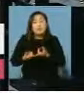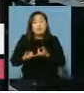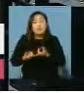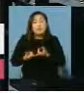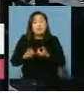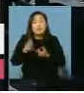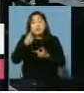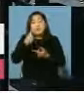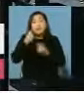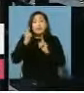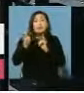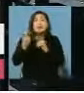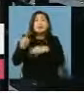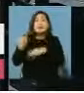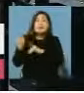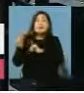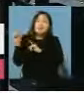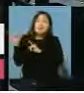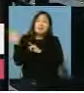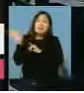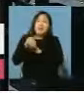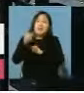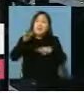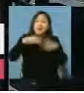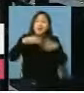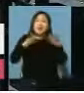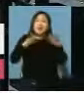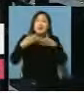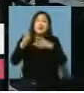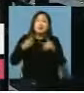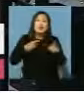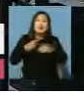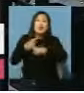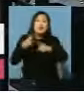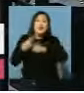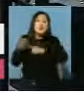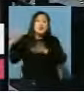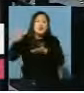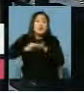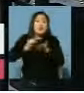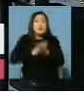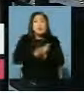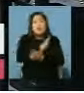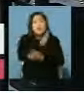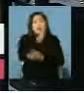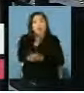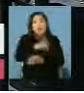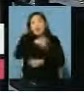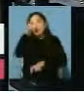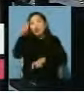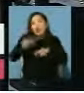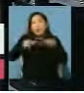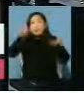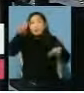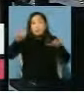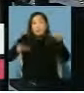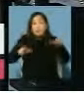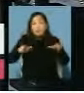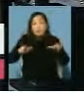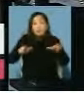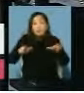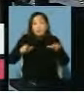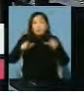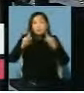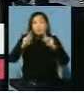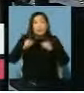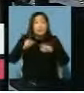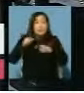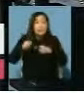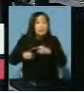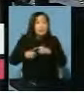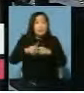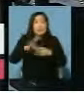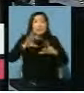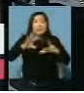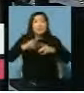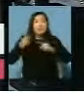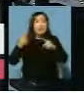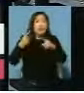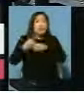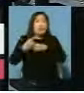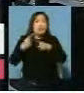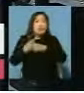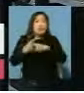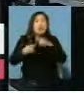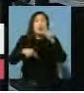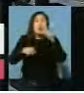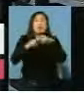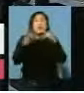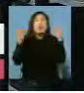propia municipalidad, que también va a estar abierta para recibir otros reclamos de otra gente. Y después tenemos otro método de reclamo, que